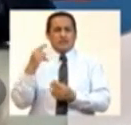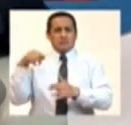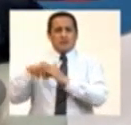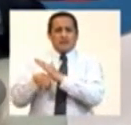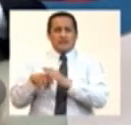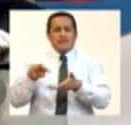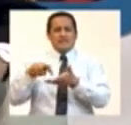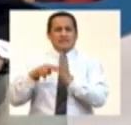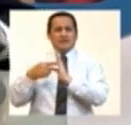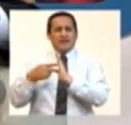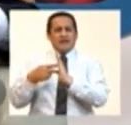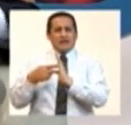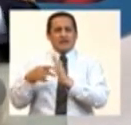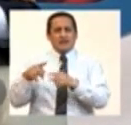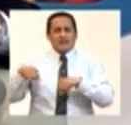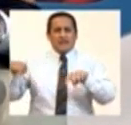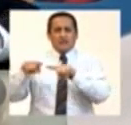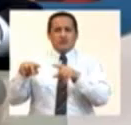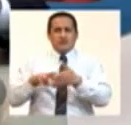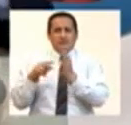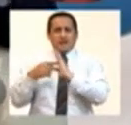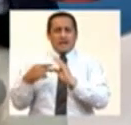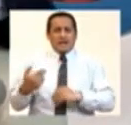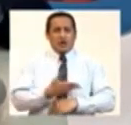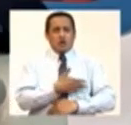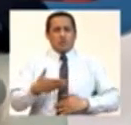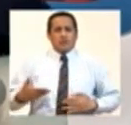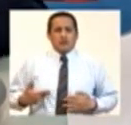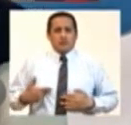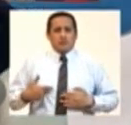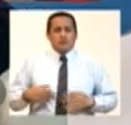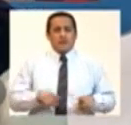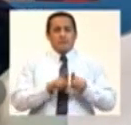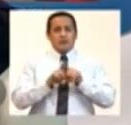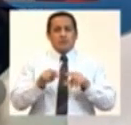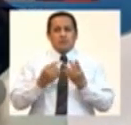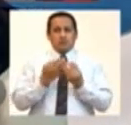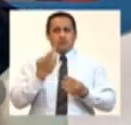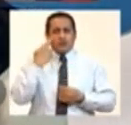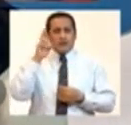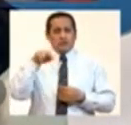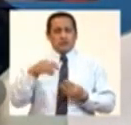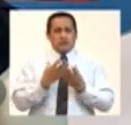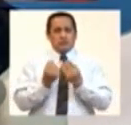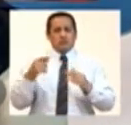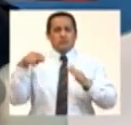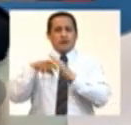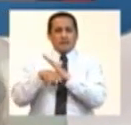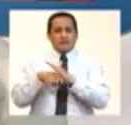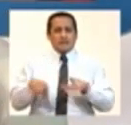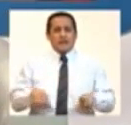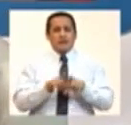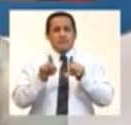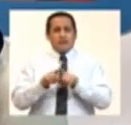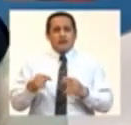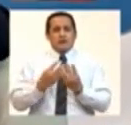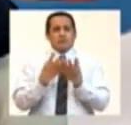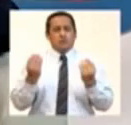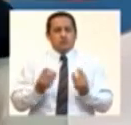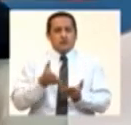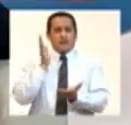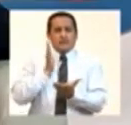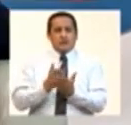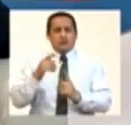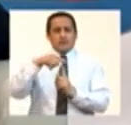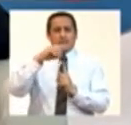En consecuencia, ¿esto qué significa? Significa que el Estado, por razones de política criminal, porque también así en